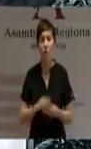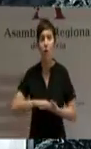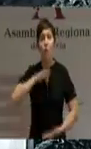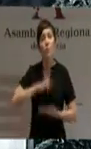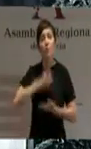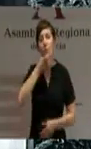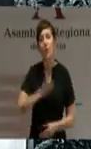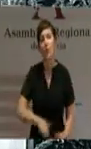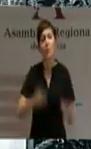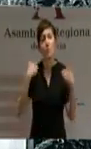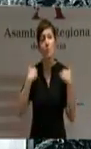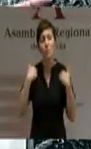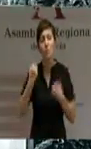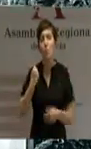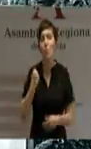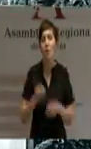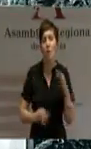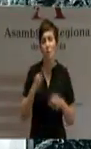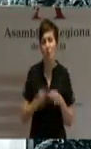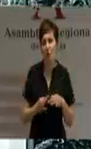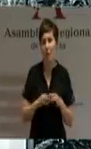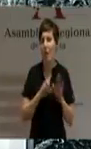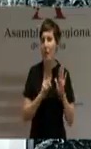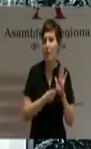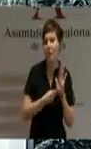Judicial, no la del Legislativo ni la del Ejecutivo.